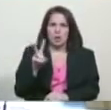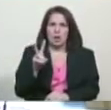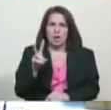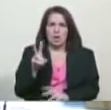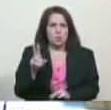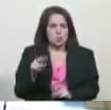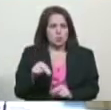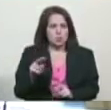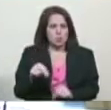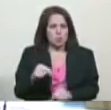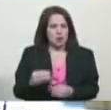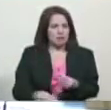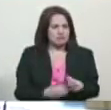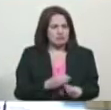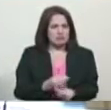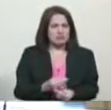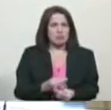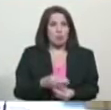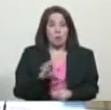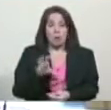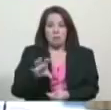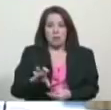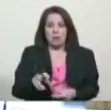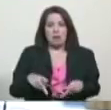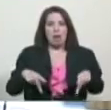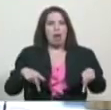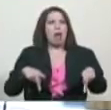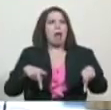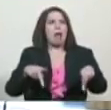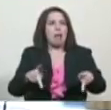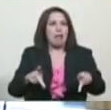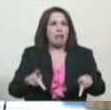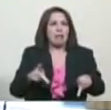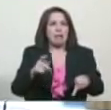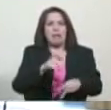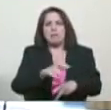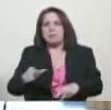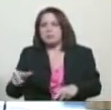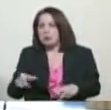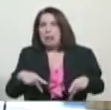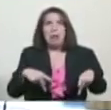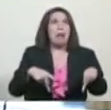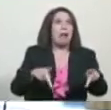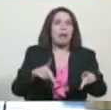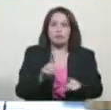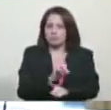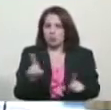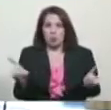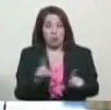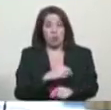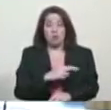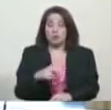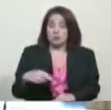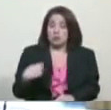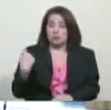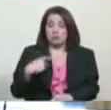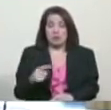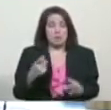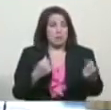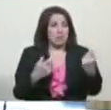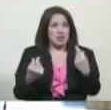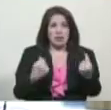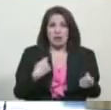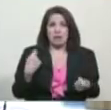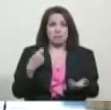nunca será un país mendigo de nadie. Nosotros tenemos los recursos, el dinero, las tierras, las